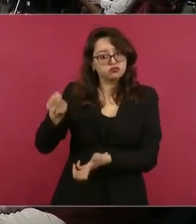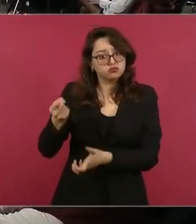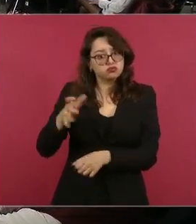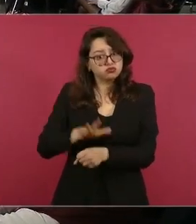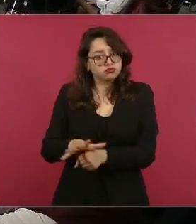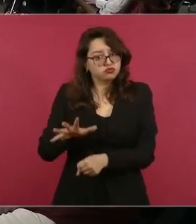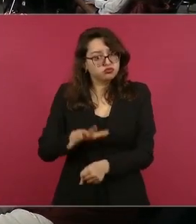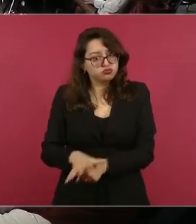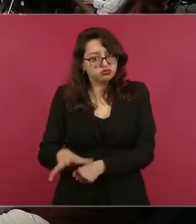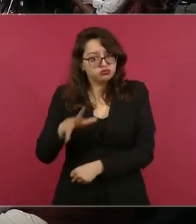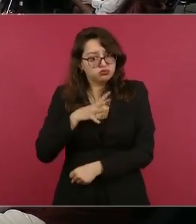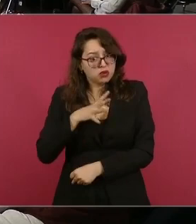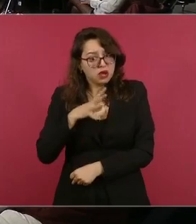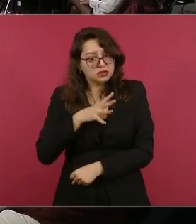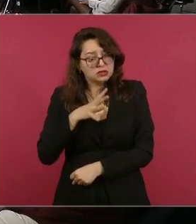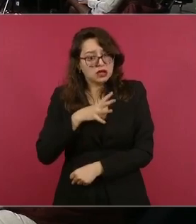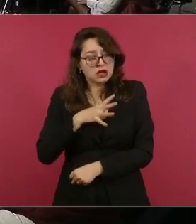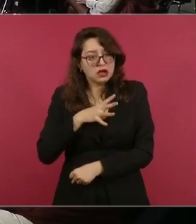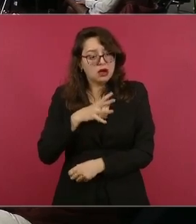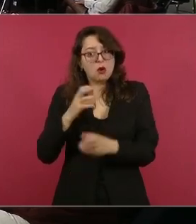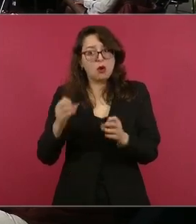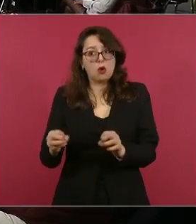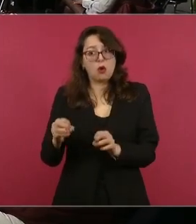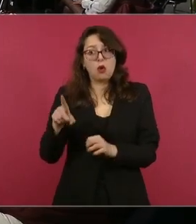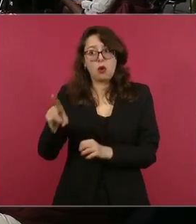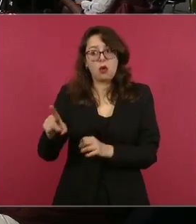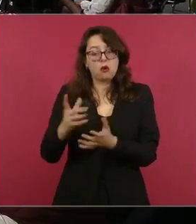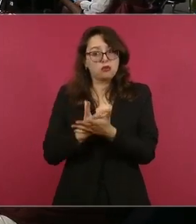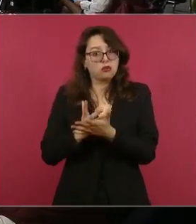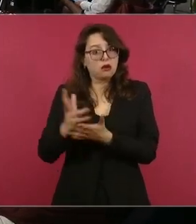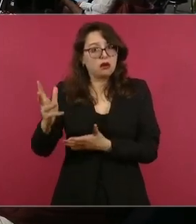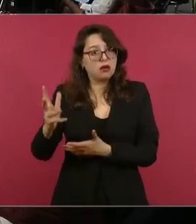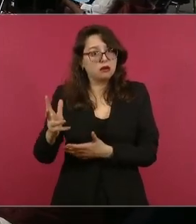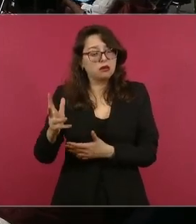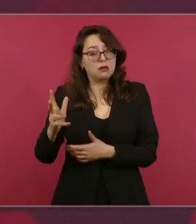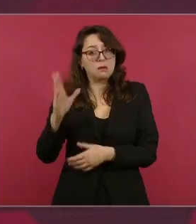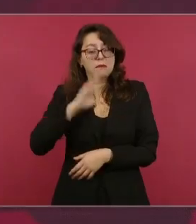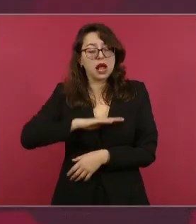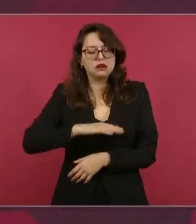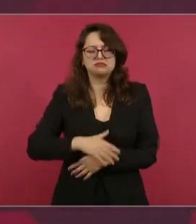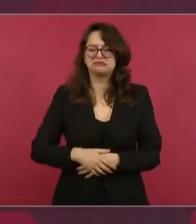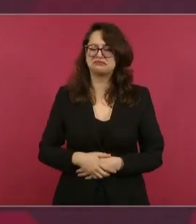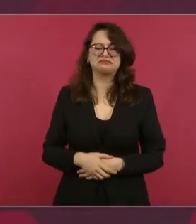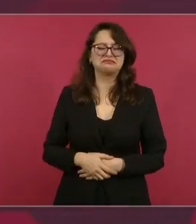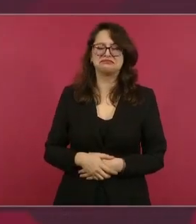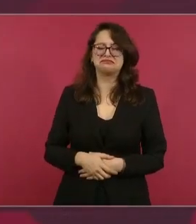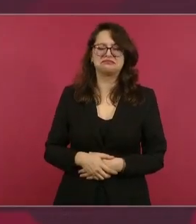las rebasadas las autoridades. ¿Usted desmiente eso? Sí, claro. O sea,